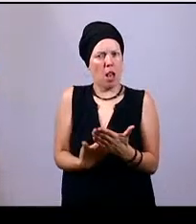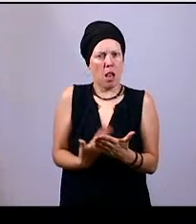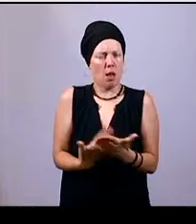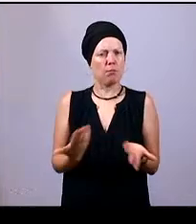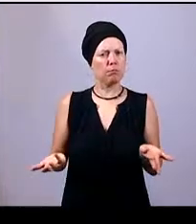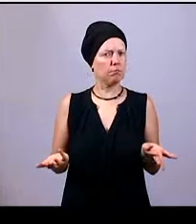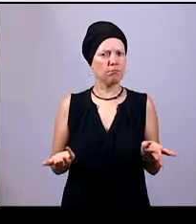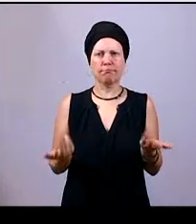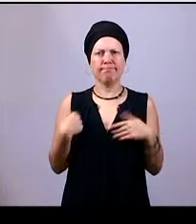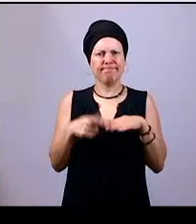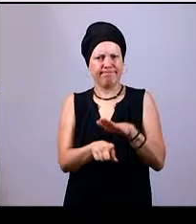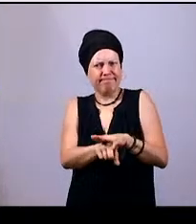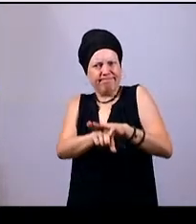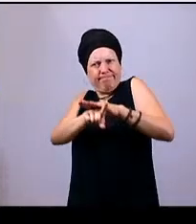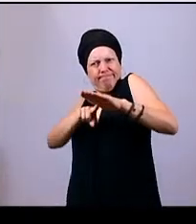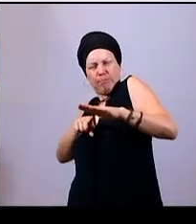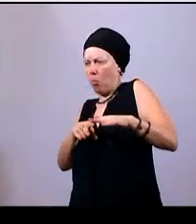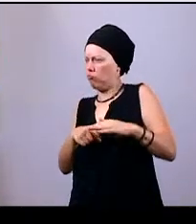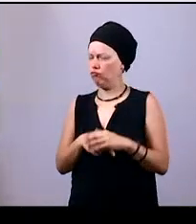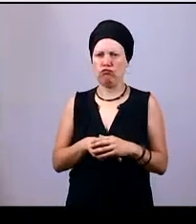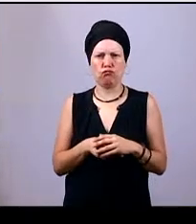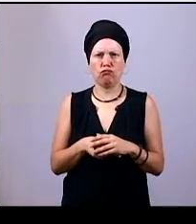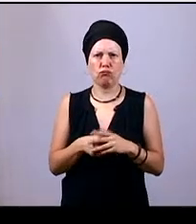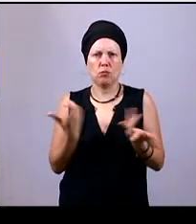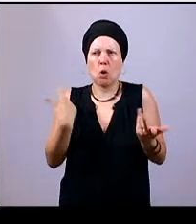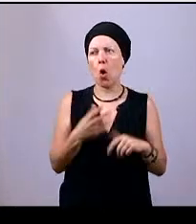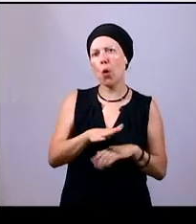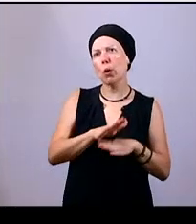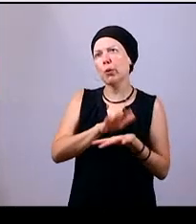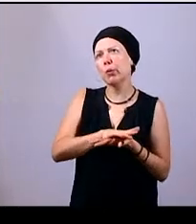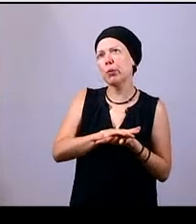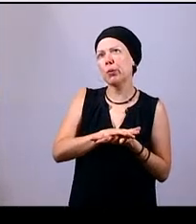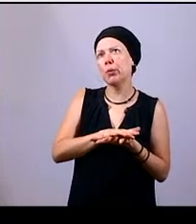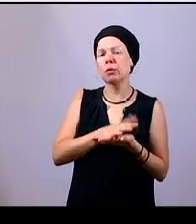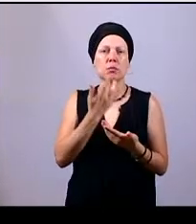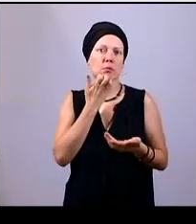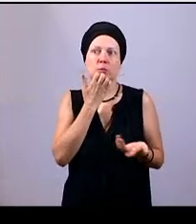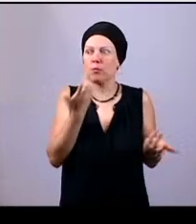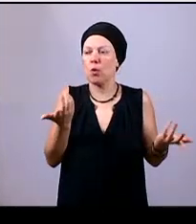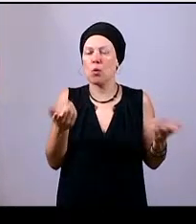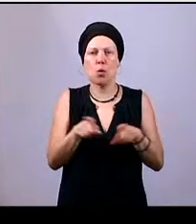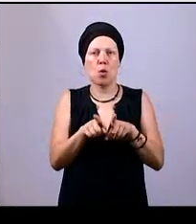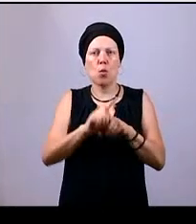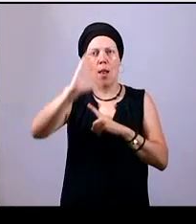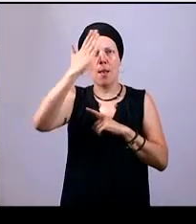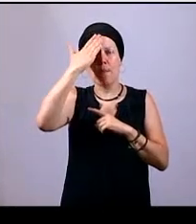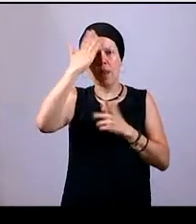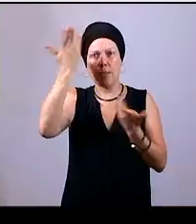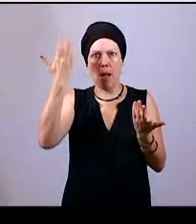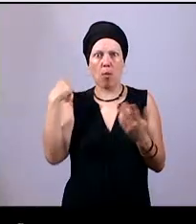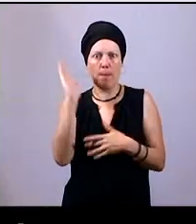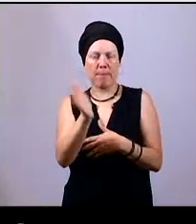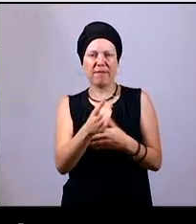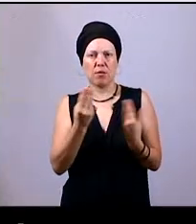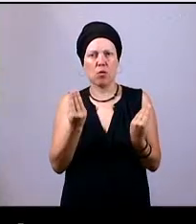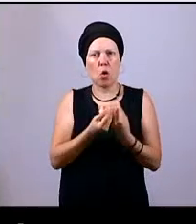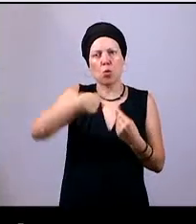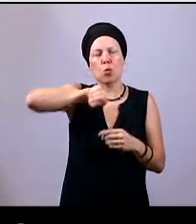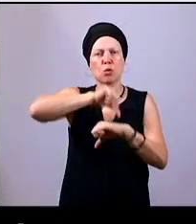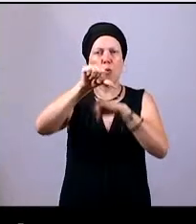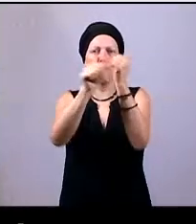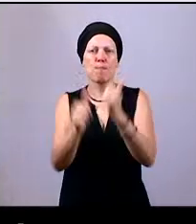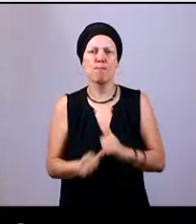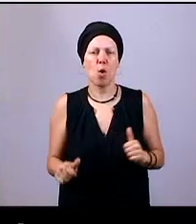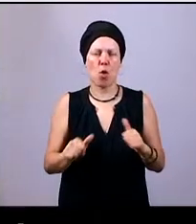a dar un paso atrás, que no se va a mantener quieto, calmado, ante lo que supone el principal atentado contra nuestro modelo de